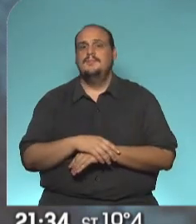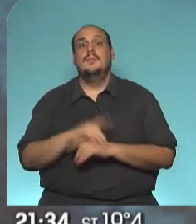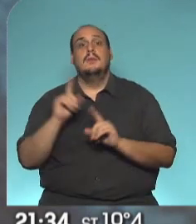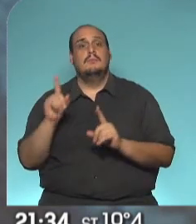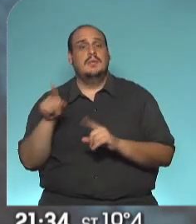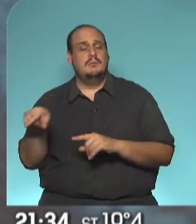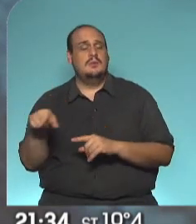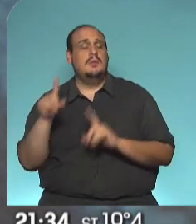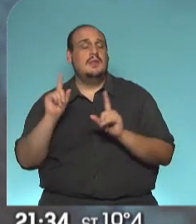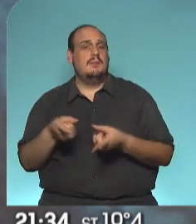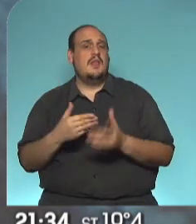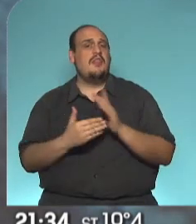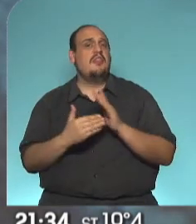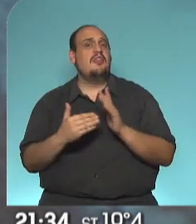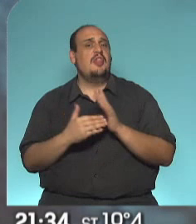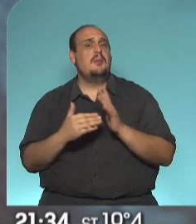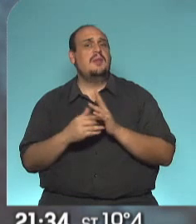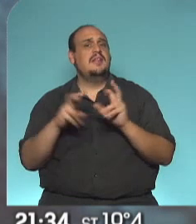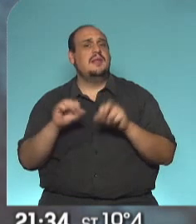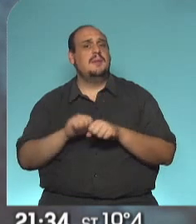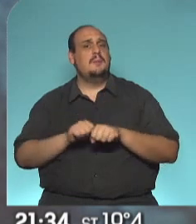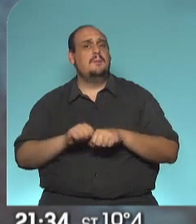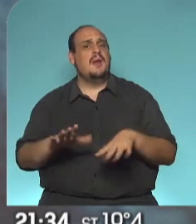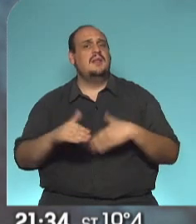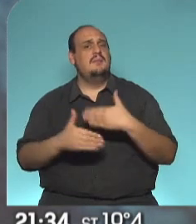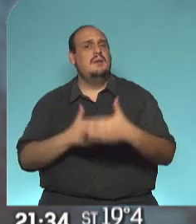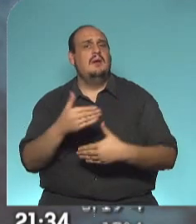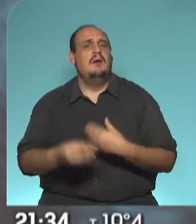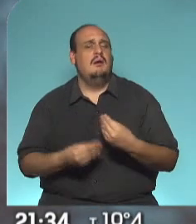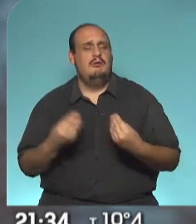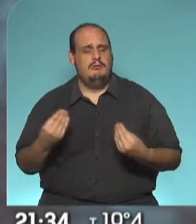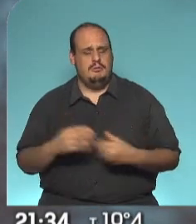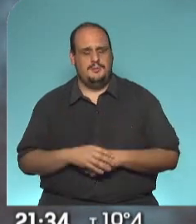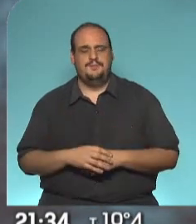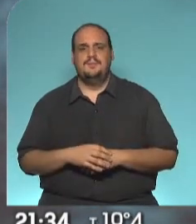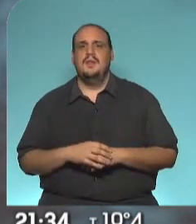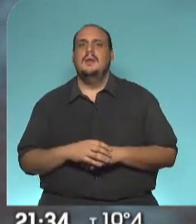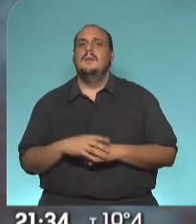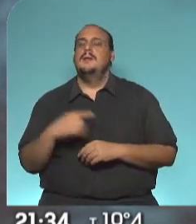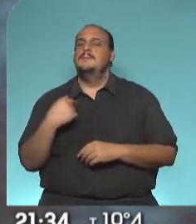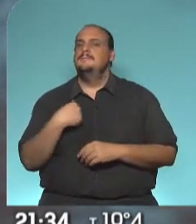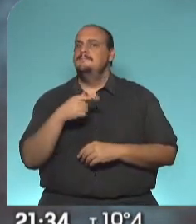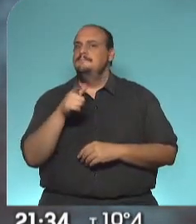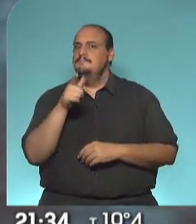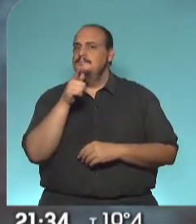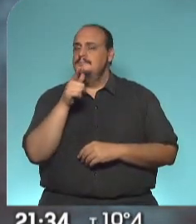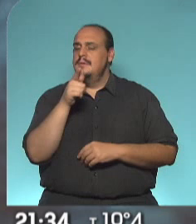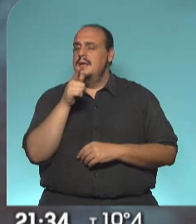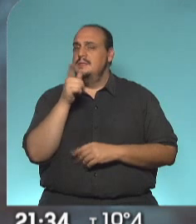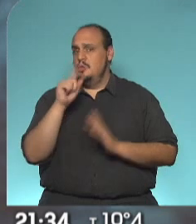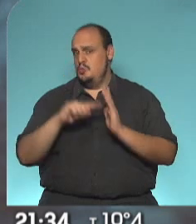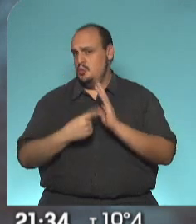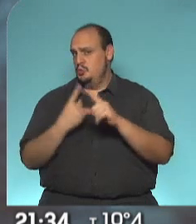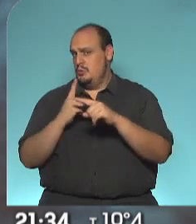evolucione toda esta cuestión de la de la pandémica cuarentena pero más allá de todo me parece sin positivo por lo que